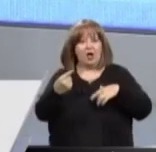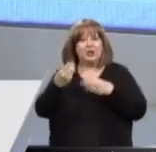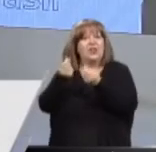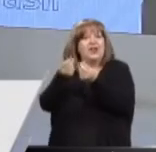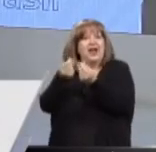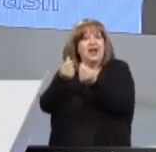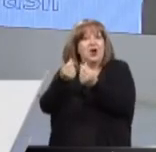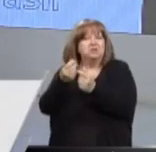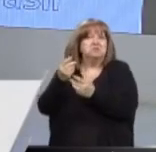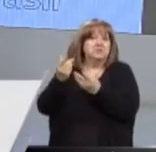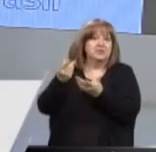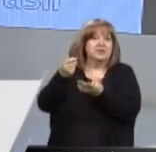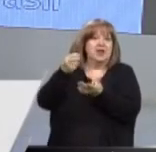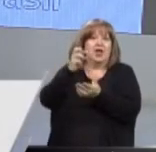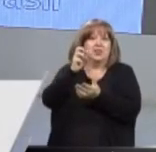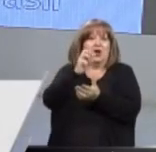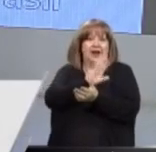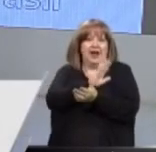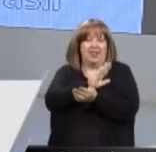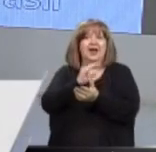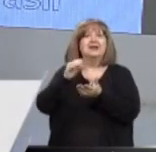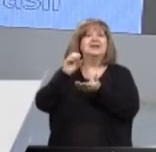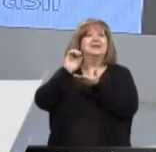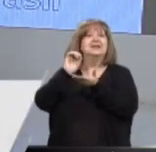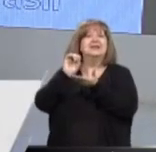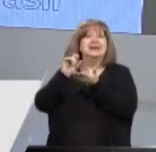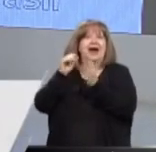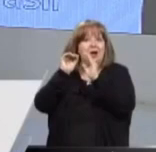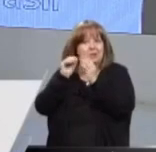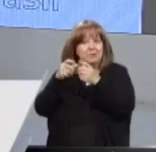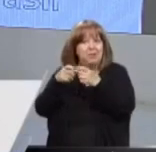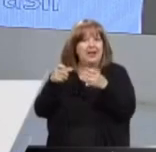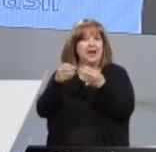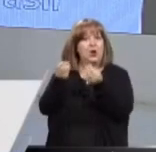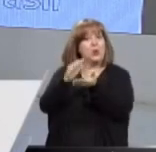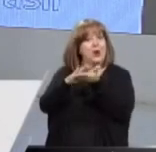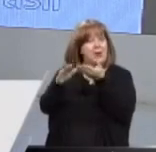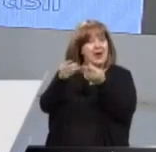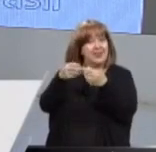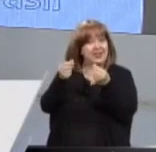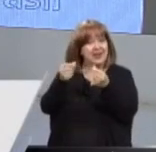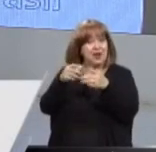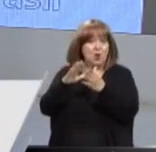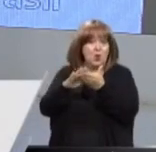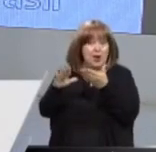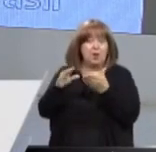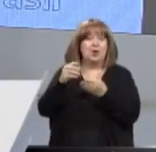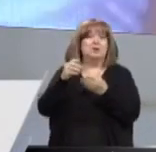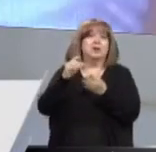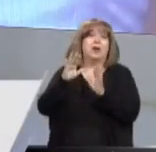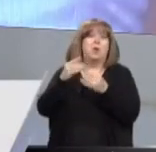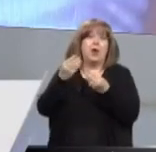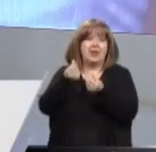cosas que hoy le compras a Brasil sin tener que tocar un solo dólar de las reservas, por lo menos según lo entendemos. Exactamente, podría ser algo así. Muchos